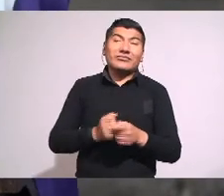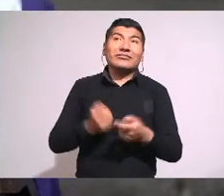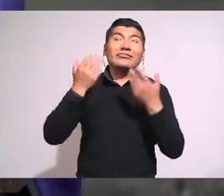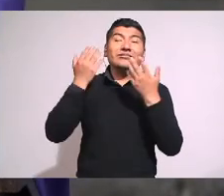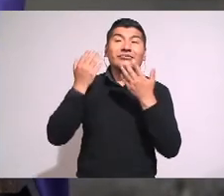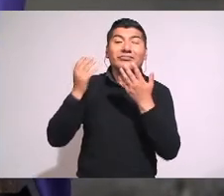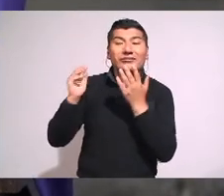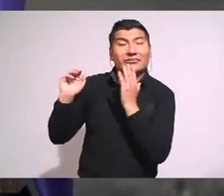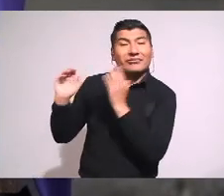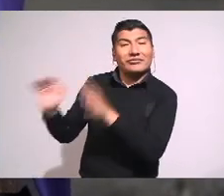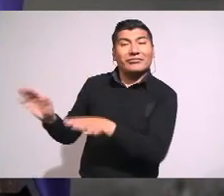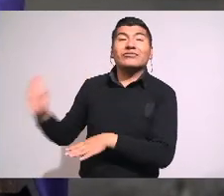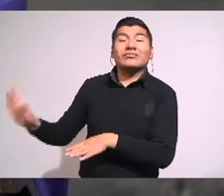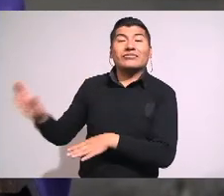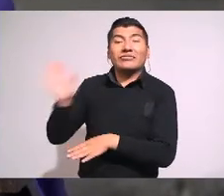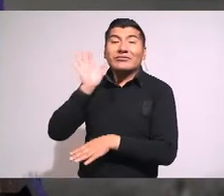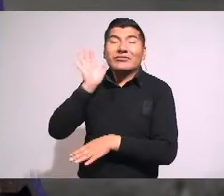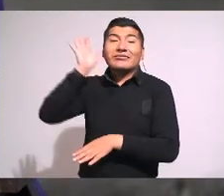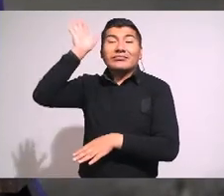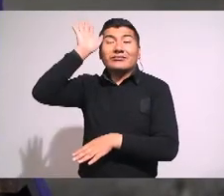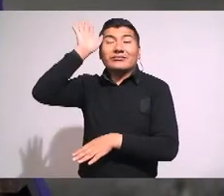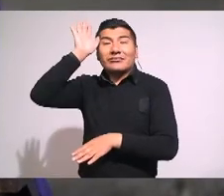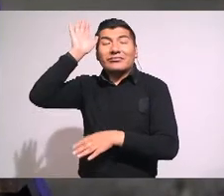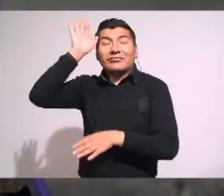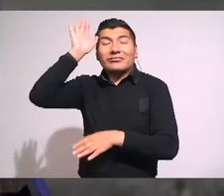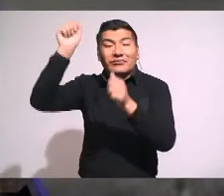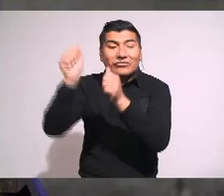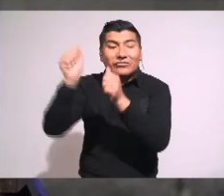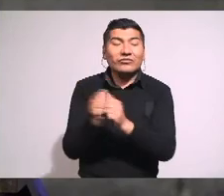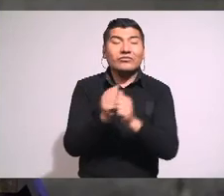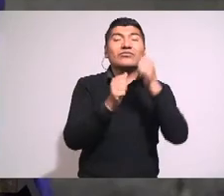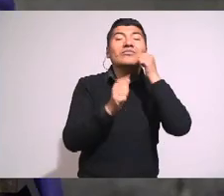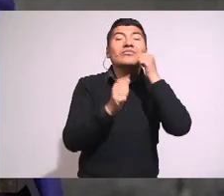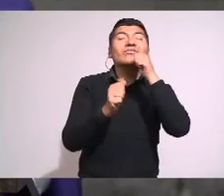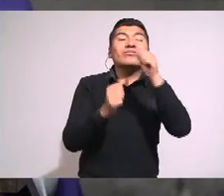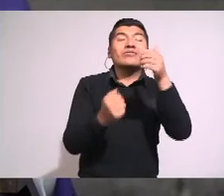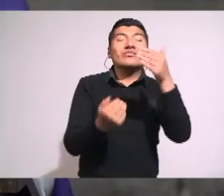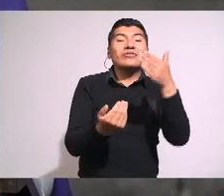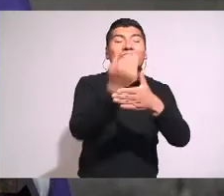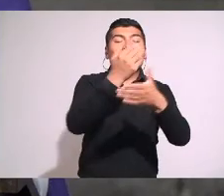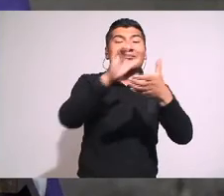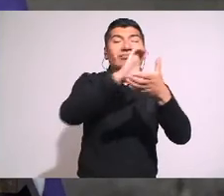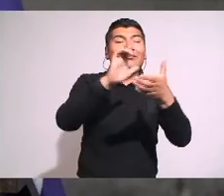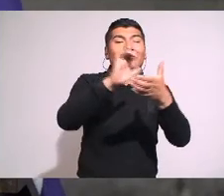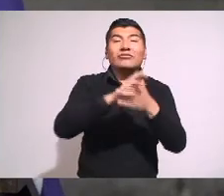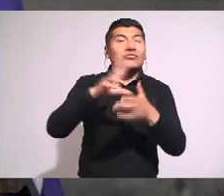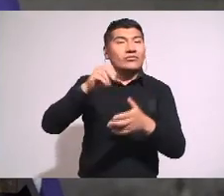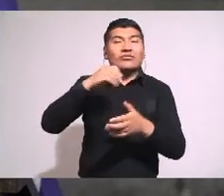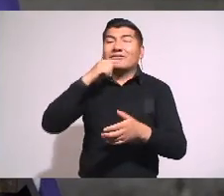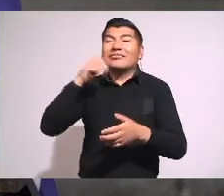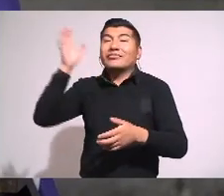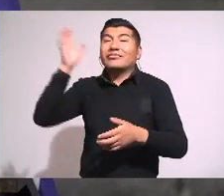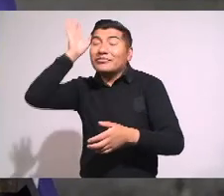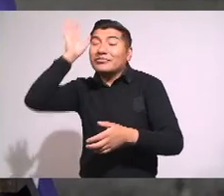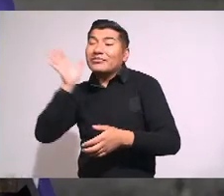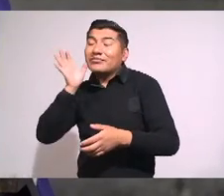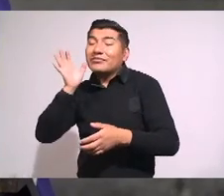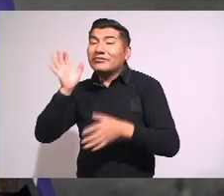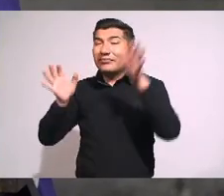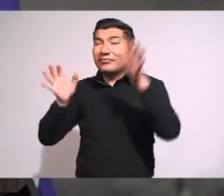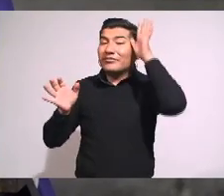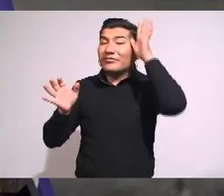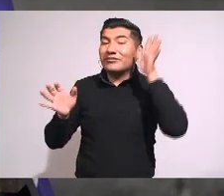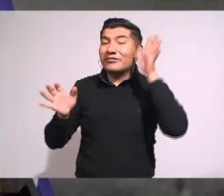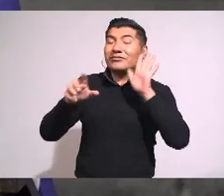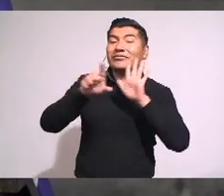y a su madre y se une a una mujer para hacerse una sola carne. No dice lleva a su papá, a su mamá, a su suegra, a su